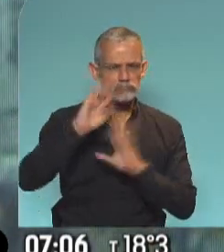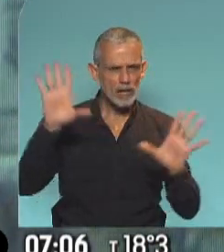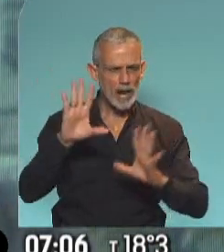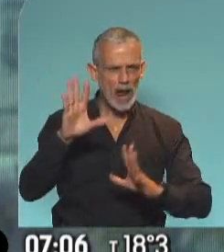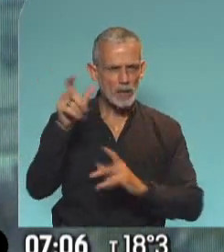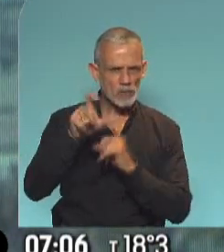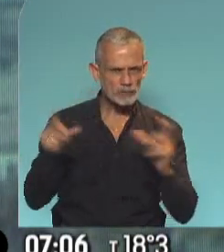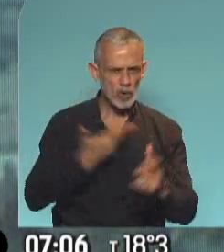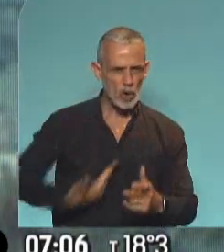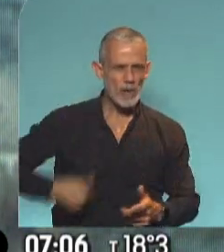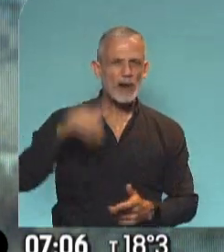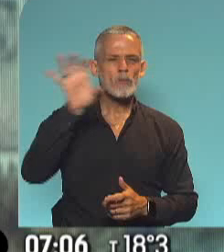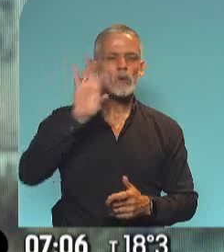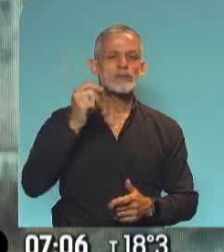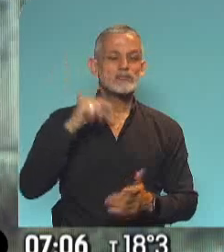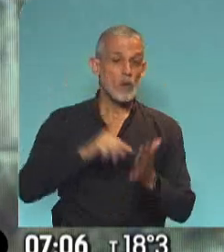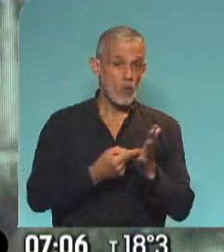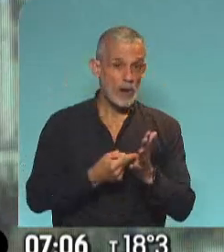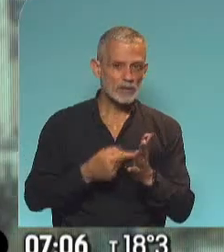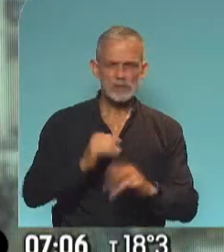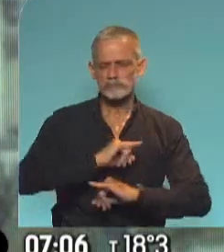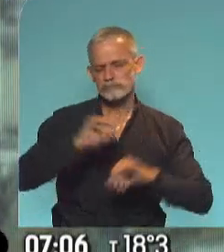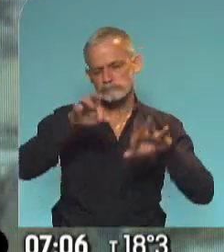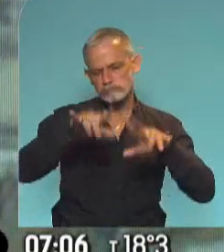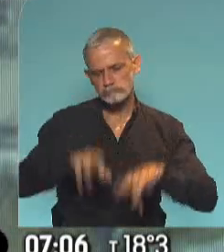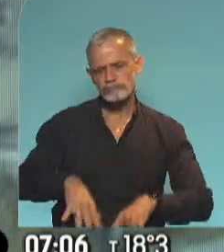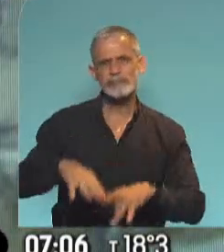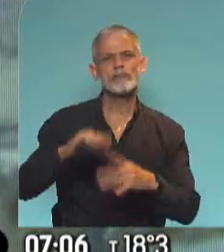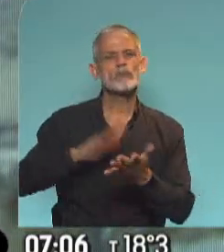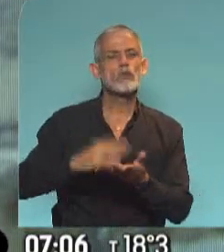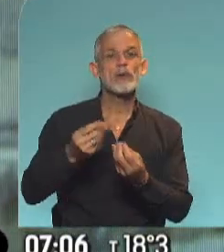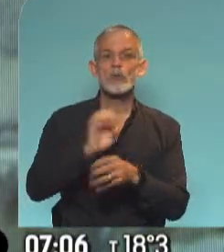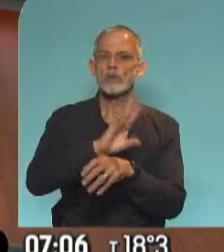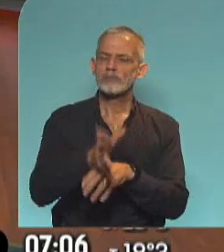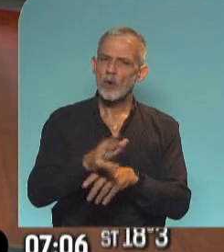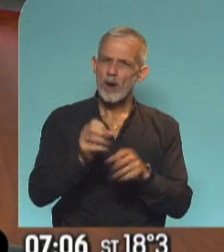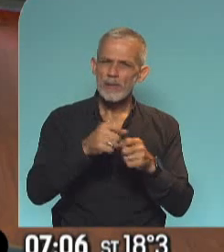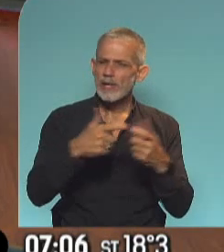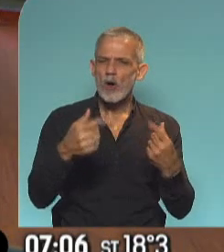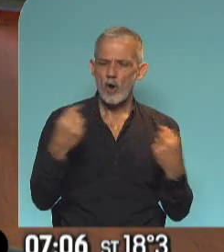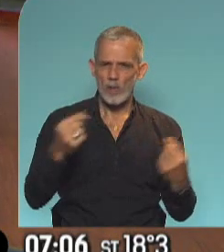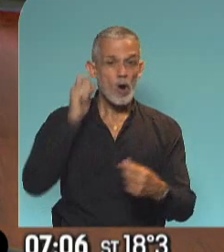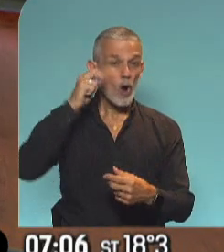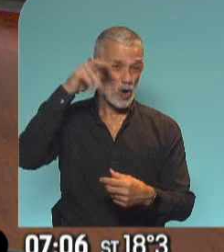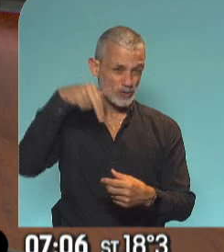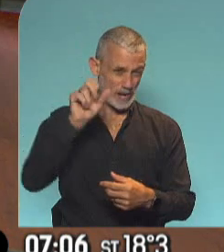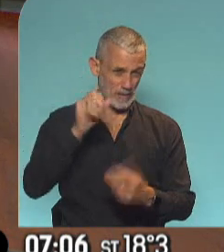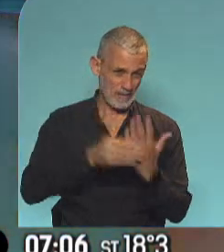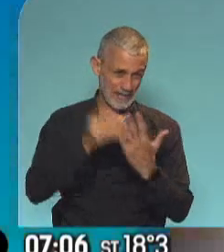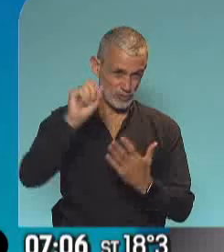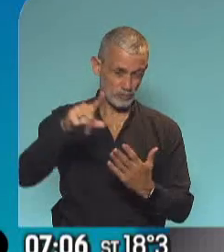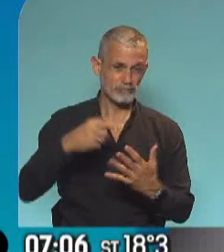funcionarios del gobierno bonaerense en el informe sobre la situación epidemiológica. Dijo Daniel Goyán, el ministro de